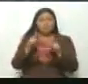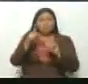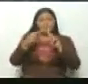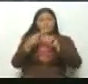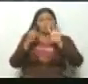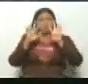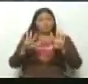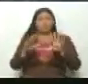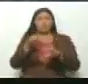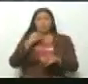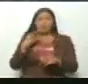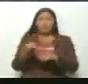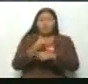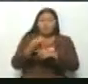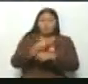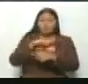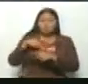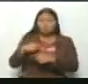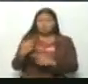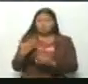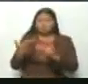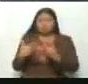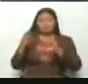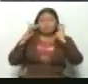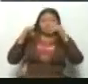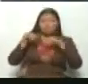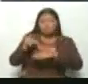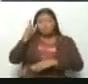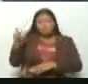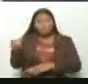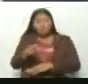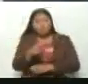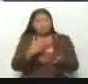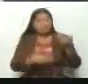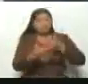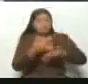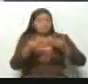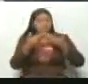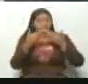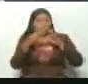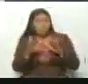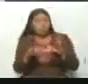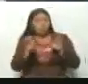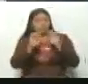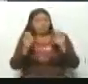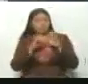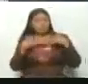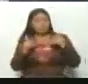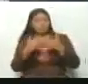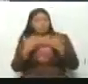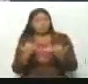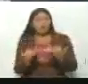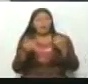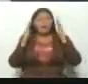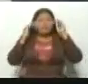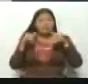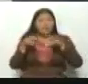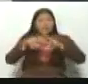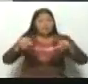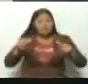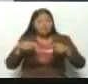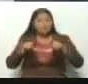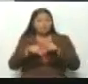1x10 del buen gobierno, donde hemos recibido todas las alertas del pueblo para los servicios públicos, la educación y la salud que tenemos que atender desde el